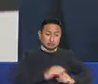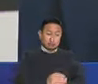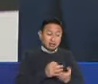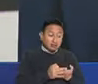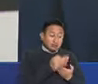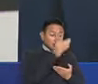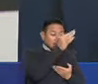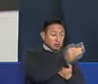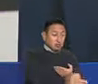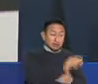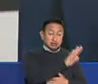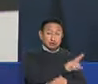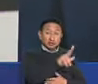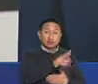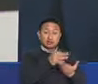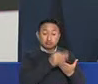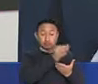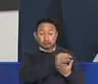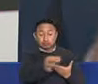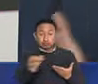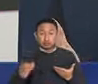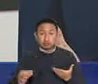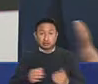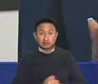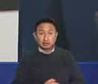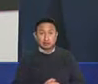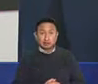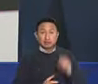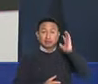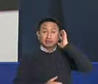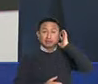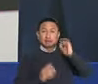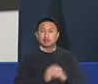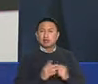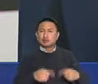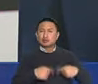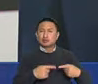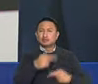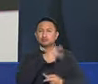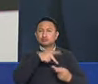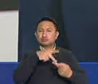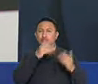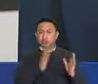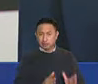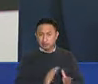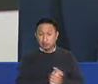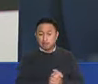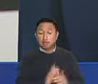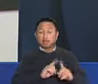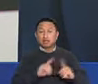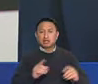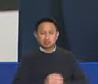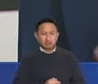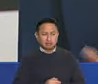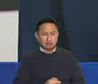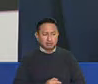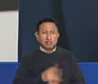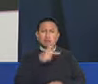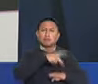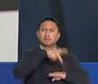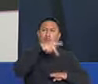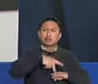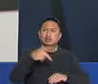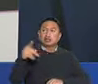parroquial, en nuestras 53 parroquias rurales, que ha sido una historia permanente de la prefectura. pero nos olvidamos de conectar a Pichincha